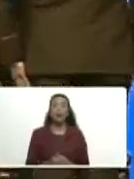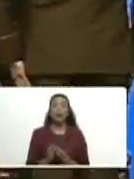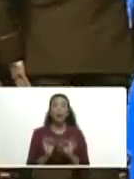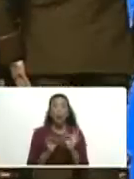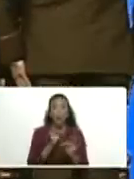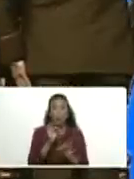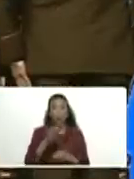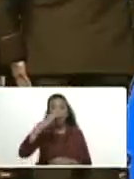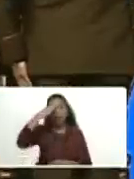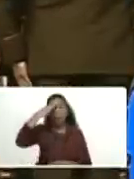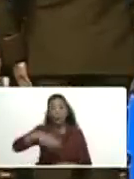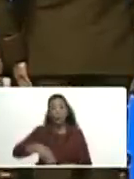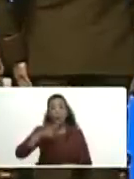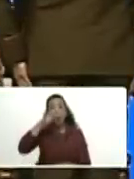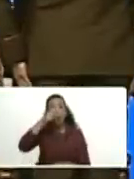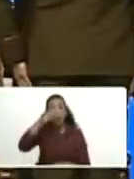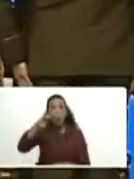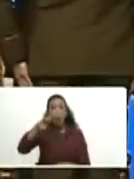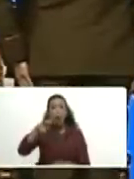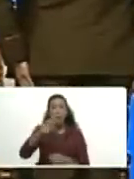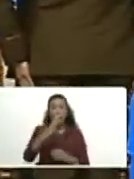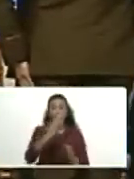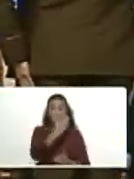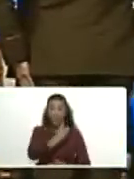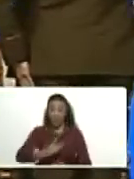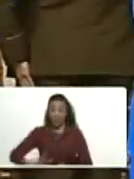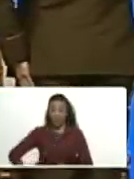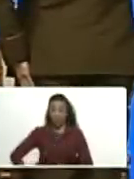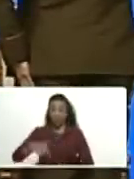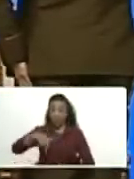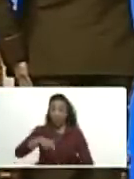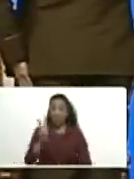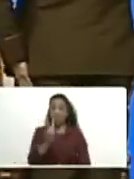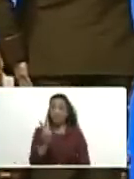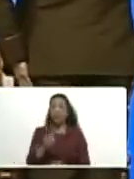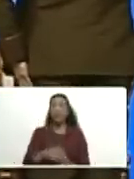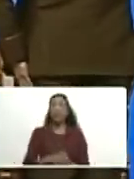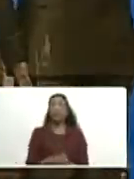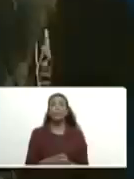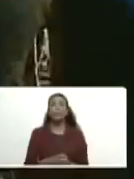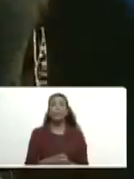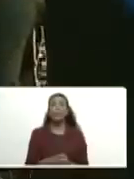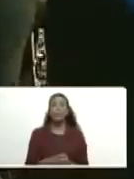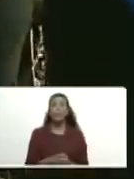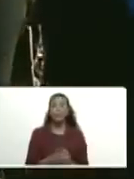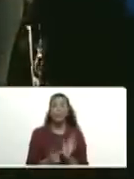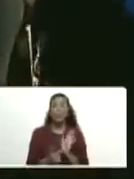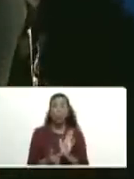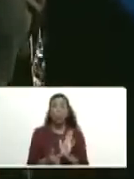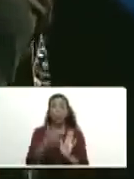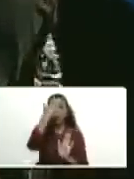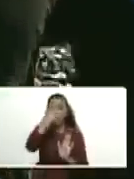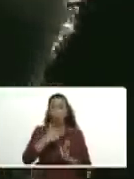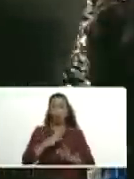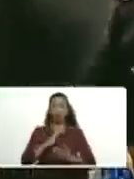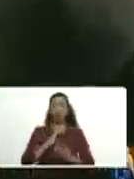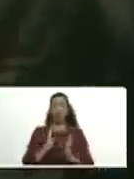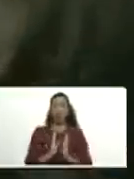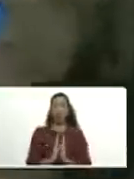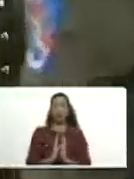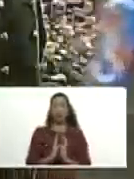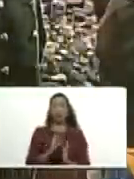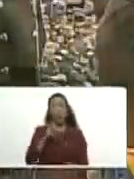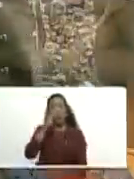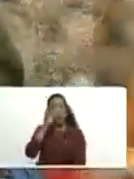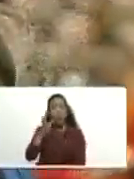Precisamente la Guardia de Honor Presidencial de nuestro país son los que en su condición de cuerpo encargado de